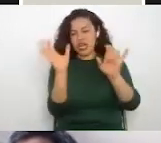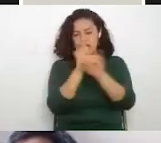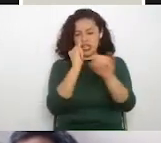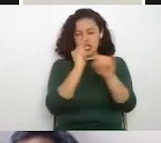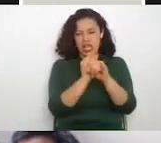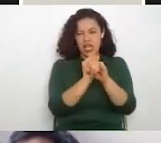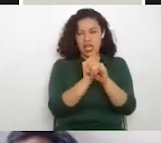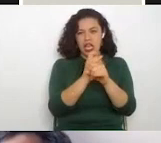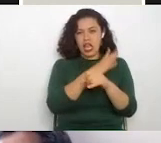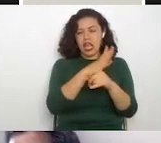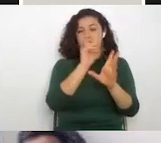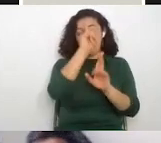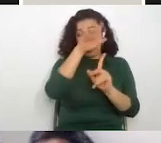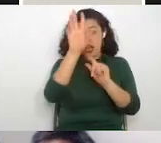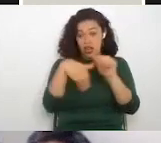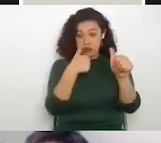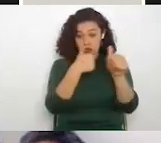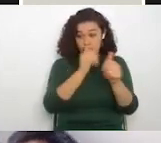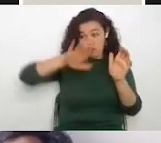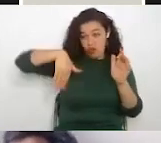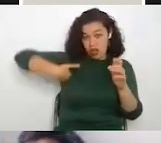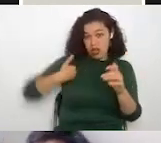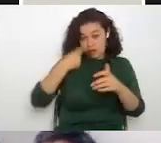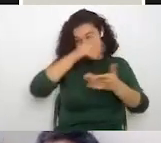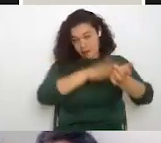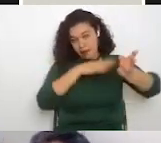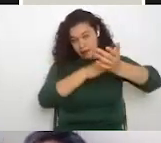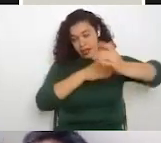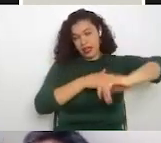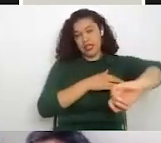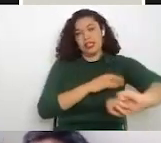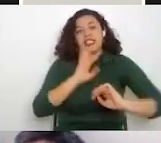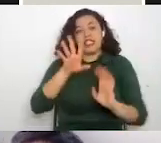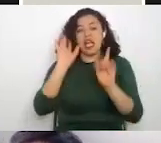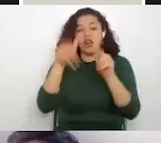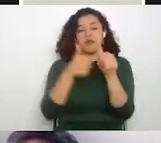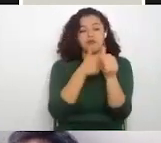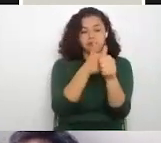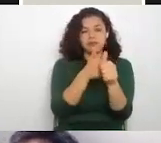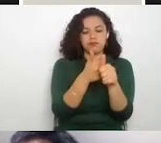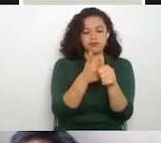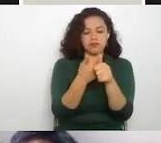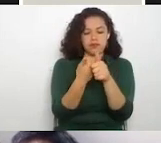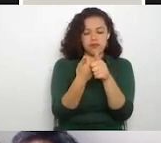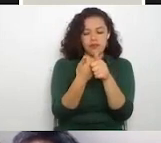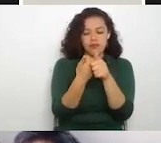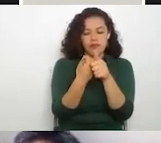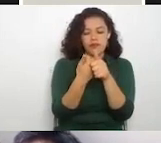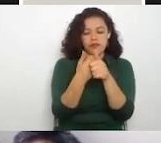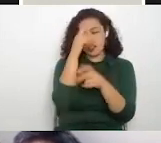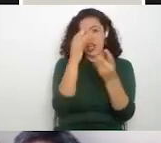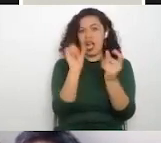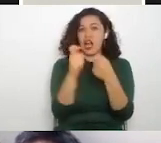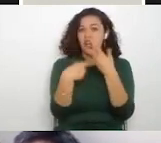de resguardar los documentos, de hacer respaldos, ¿sí? Para evitar que se vaya a